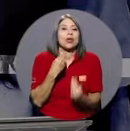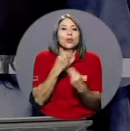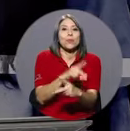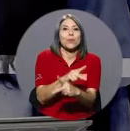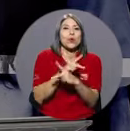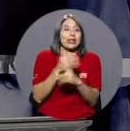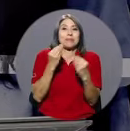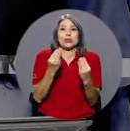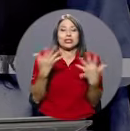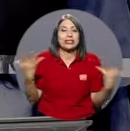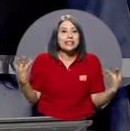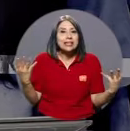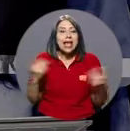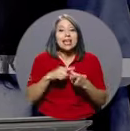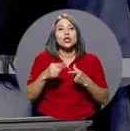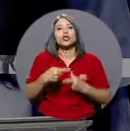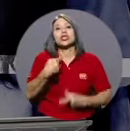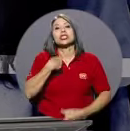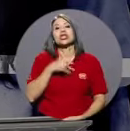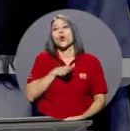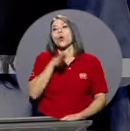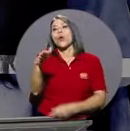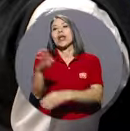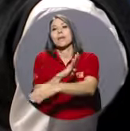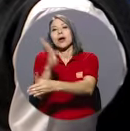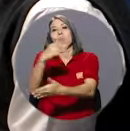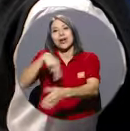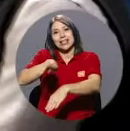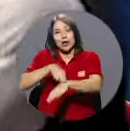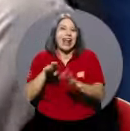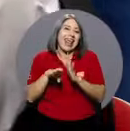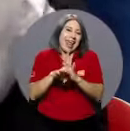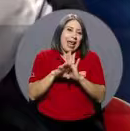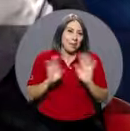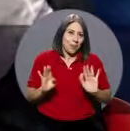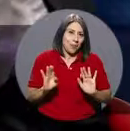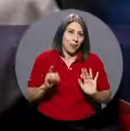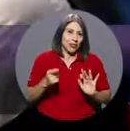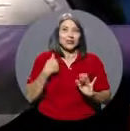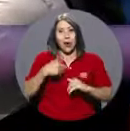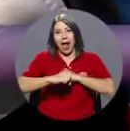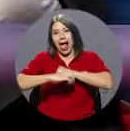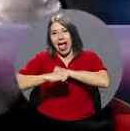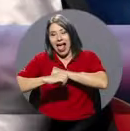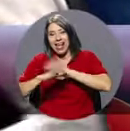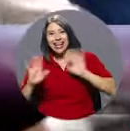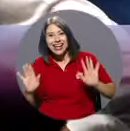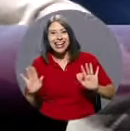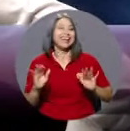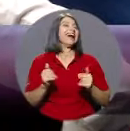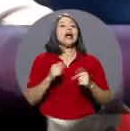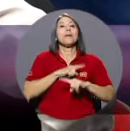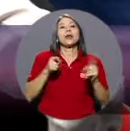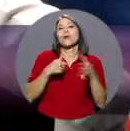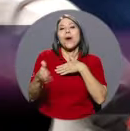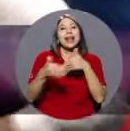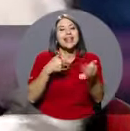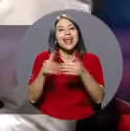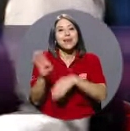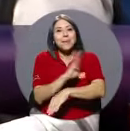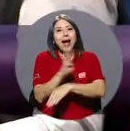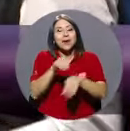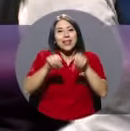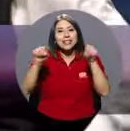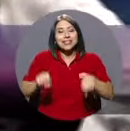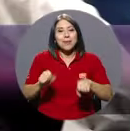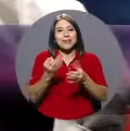caros, demasiado protegidos, demasiado etcétera. Entonces, yo voy hacia el Banco Nacional, por dar aquí haciendo la cuña aquí con Alan, que está aquí hoy, pero